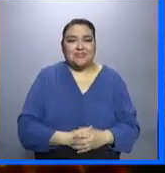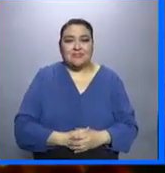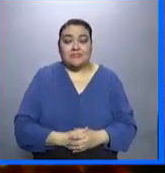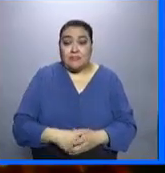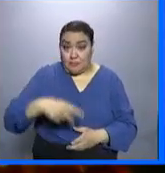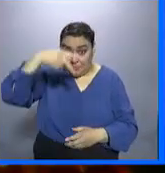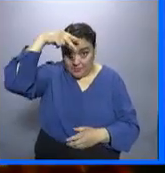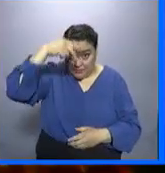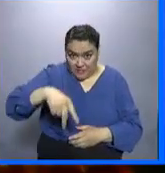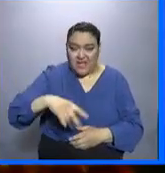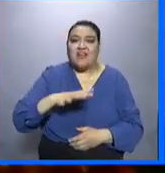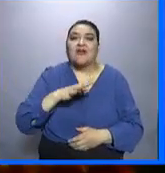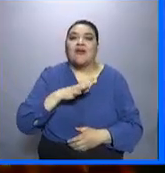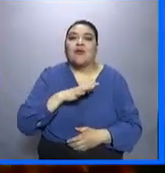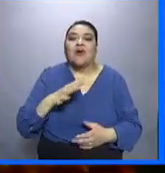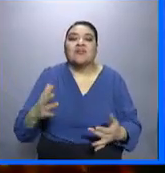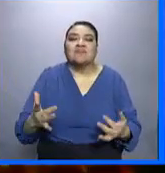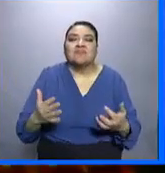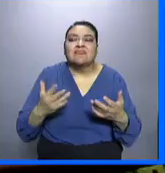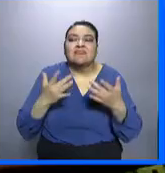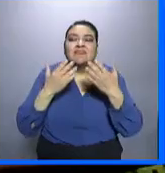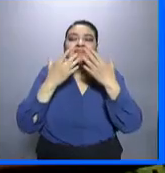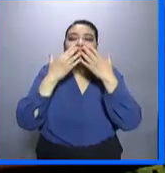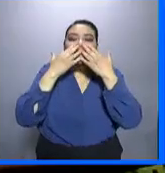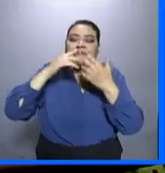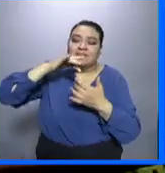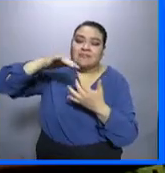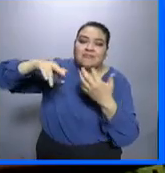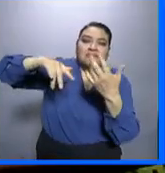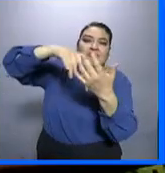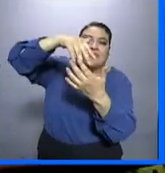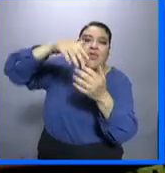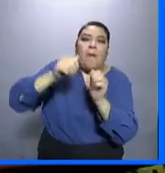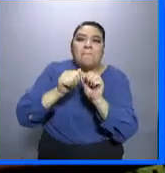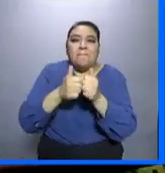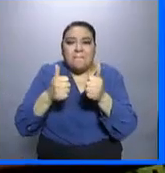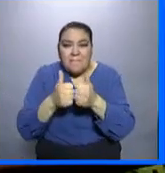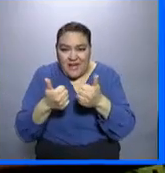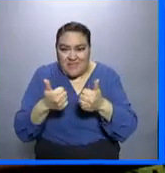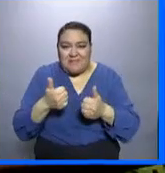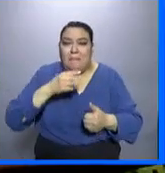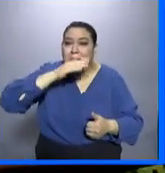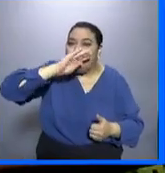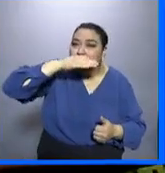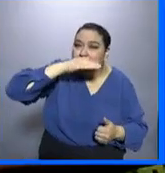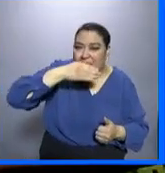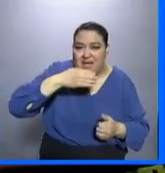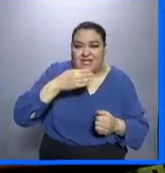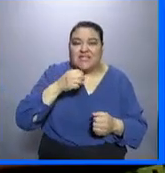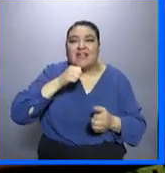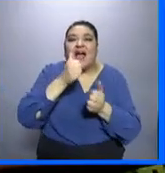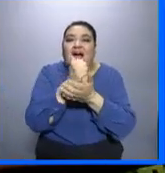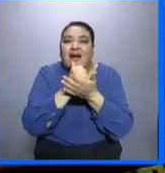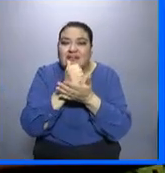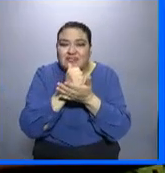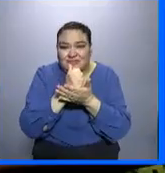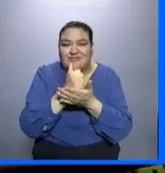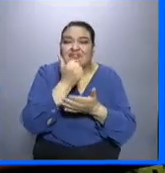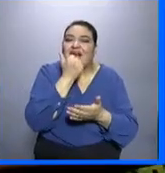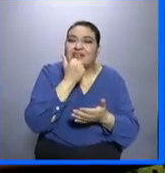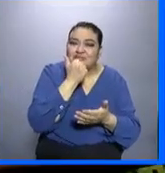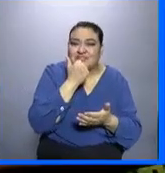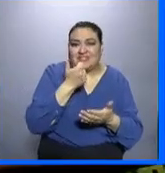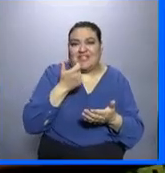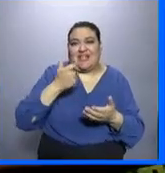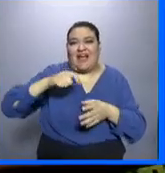En México se percibe ya el olor a copal, pan, maíz, piloncillo, atole, la tradición por recibir en